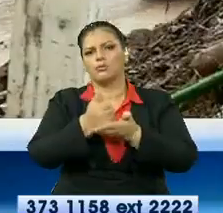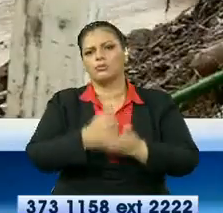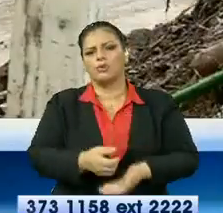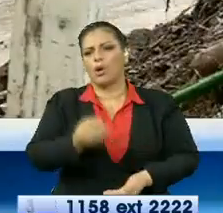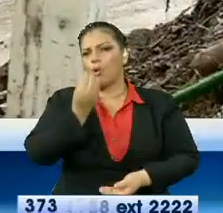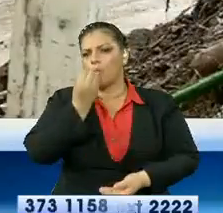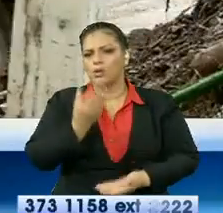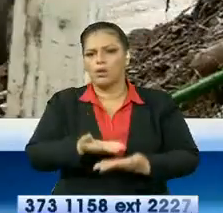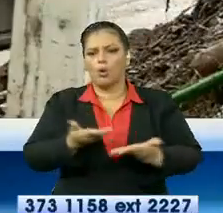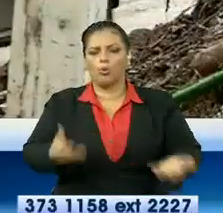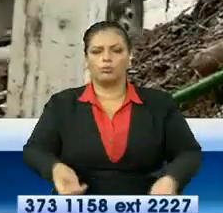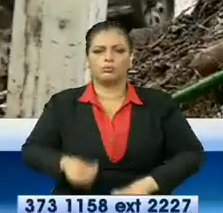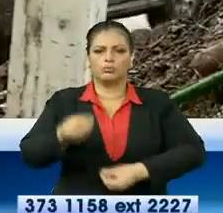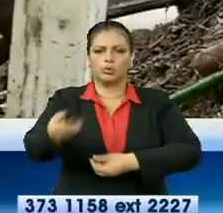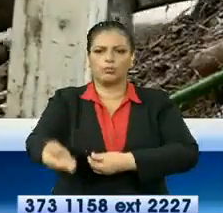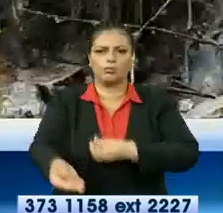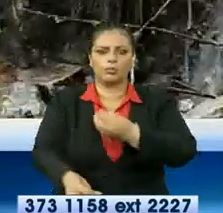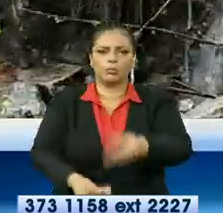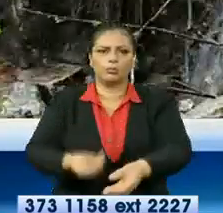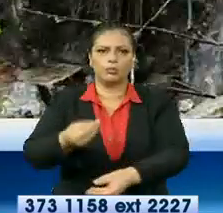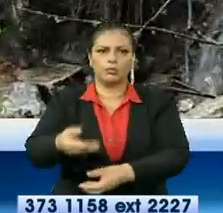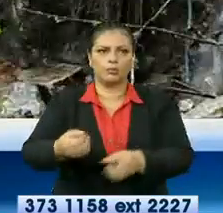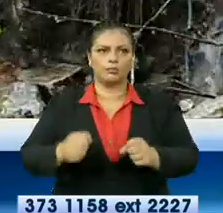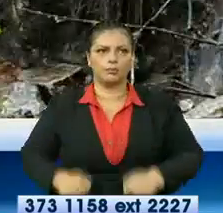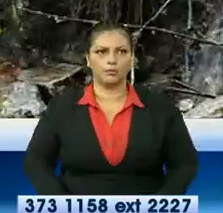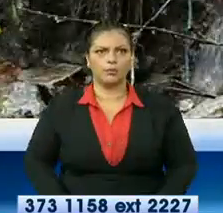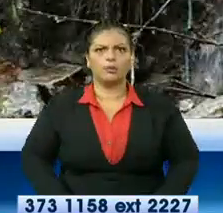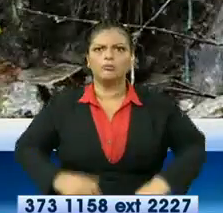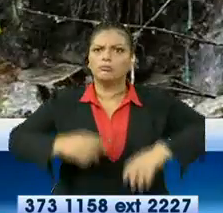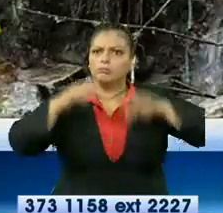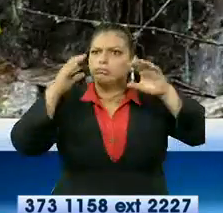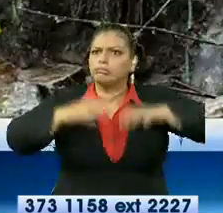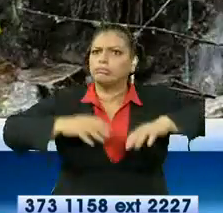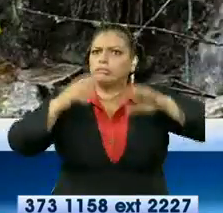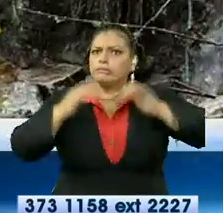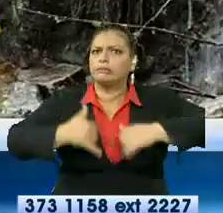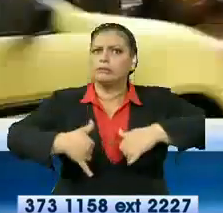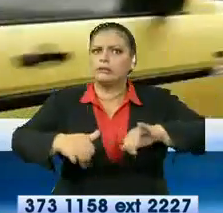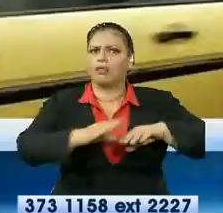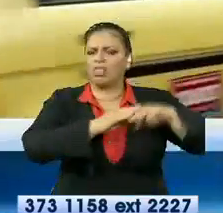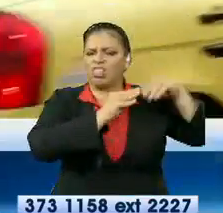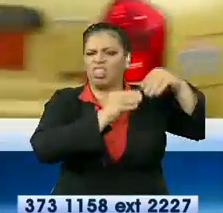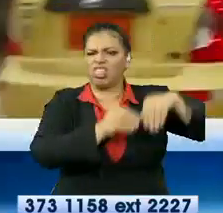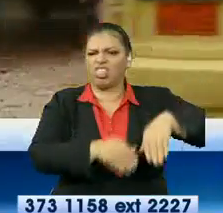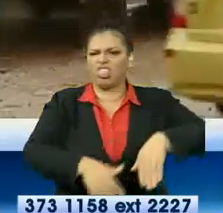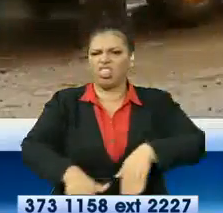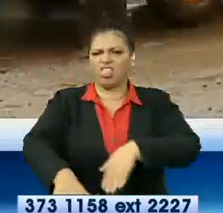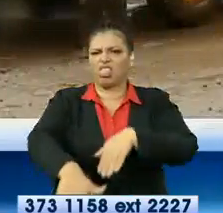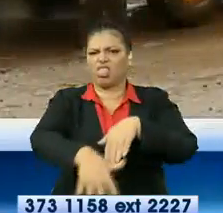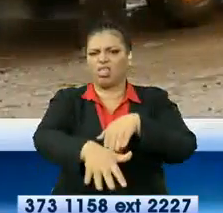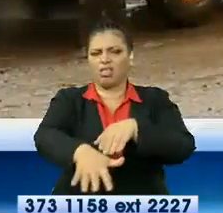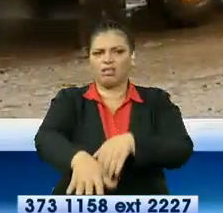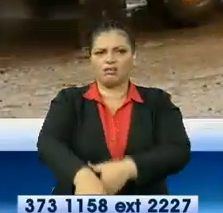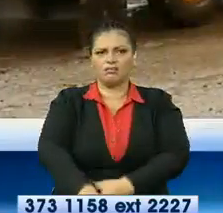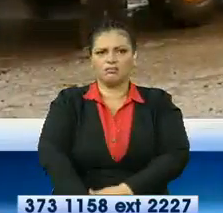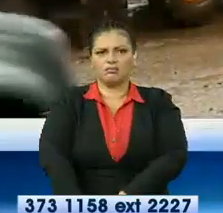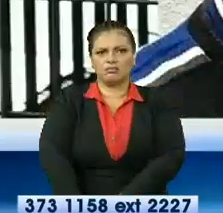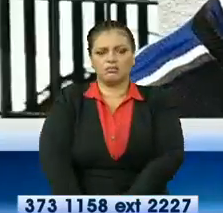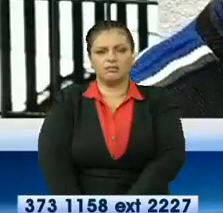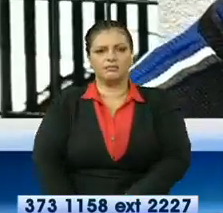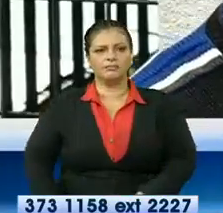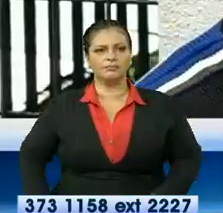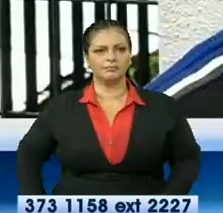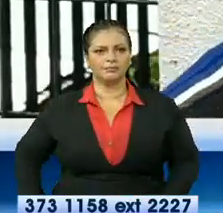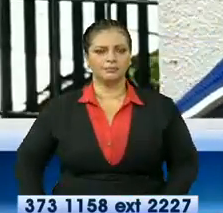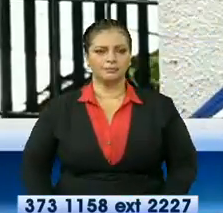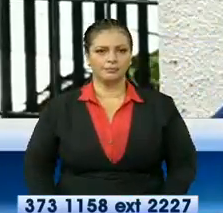las intensas lluvias, el lodo continuaba descendiendo de la quebrada, afectando cunetas, la vía y otras viviendas. Esta casa de aquí que